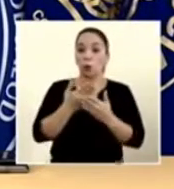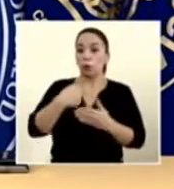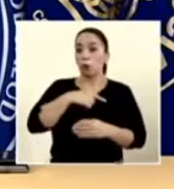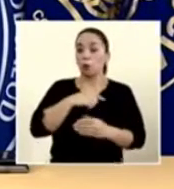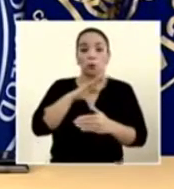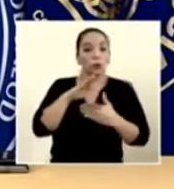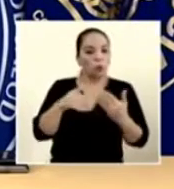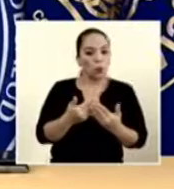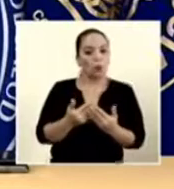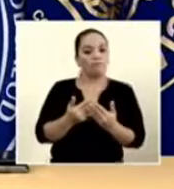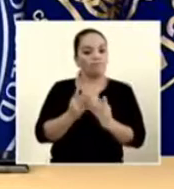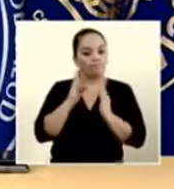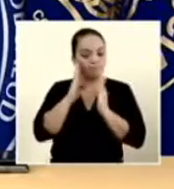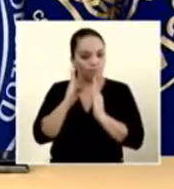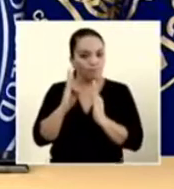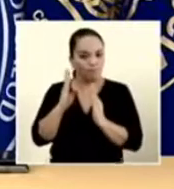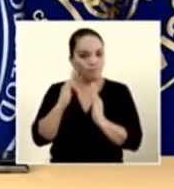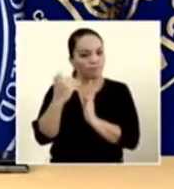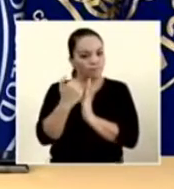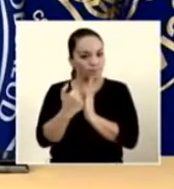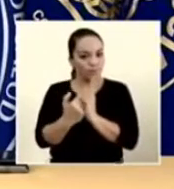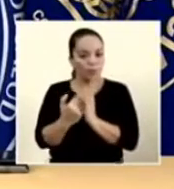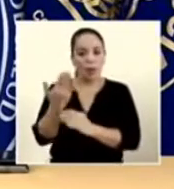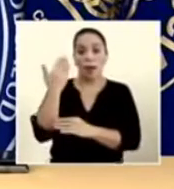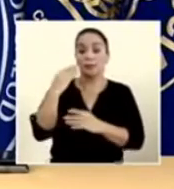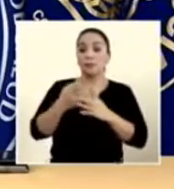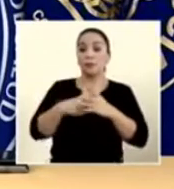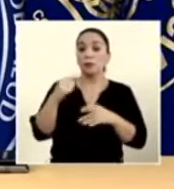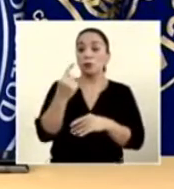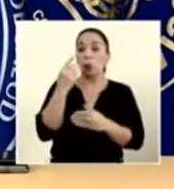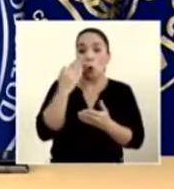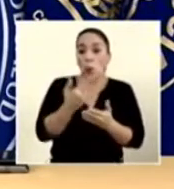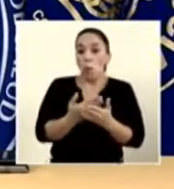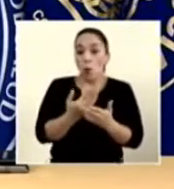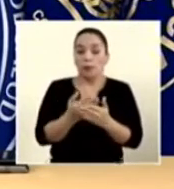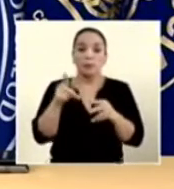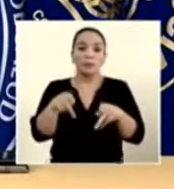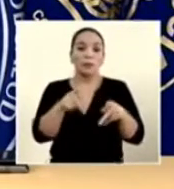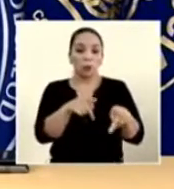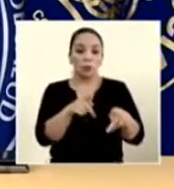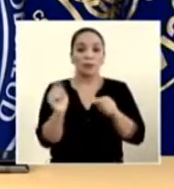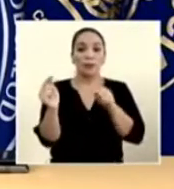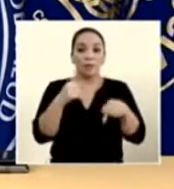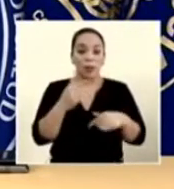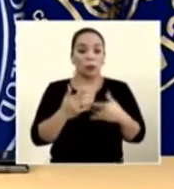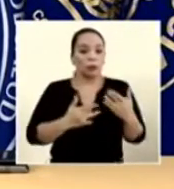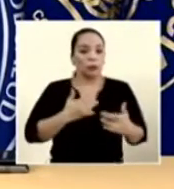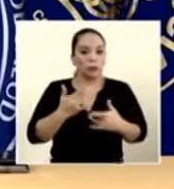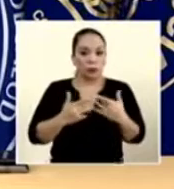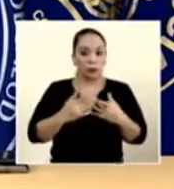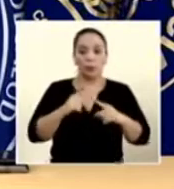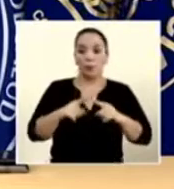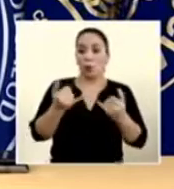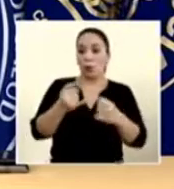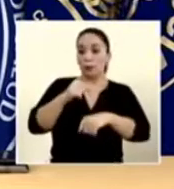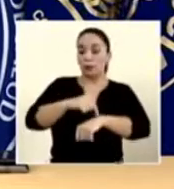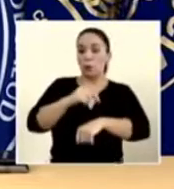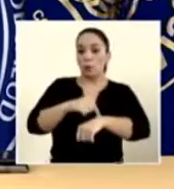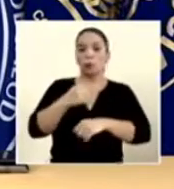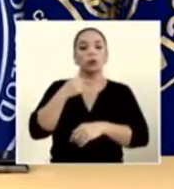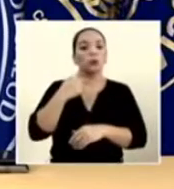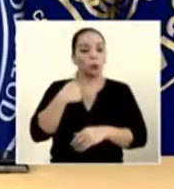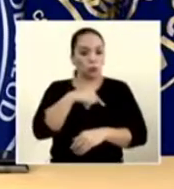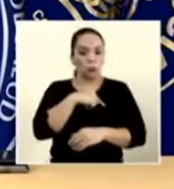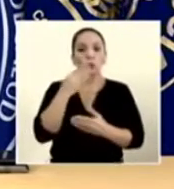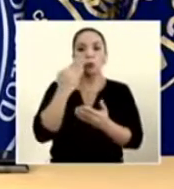de hecho en un principio estábamos tomando solo muestras, solo las personas que venían con síntomas. En este momento le estamos tomando